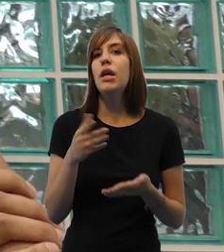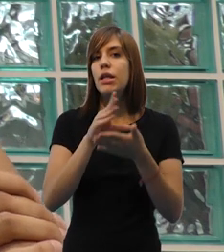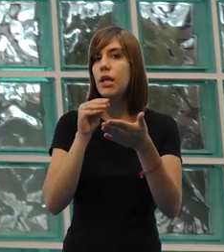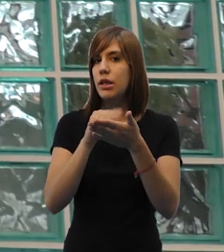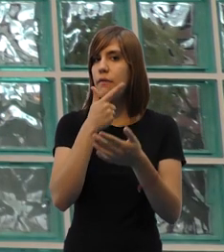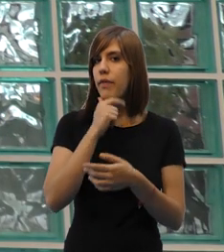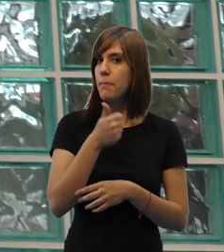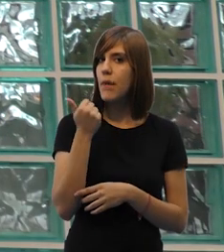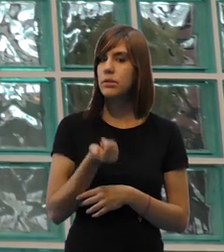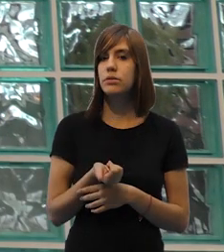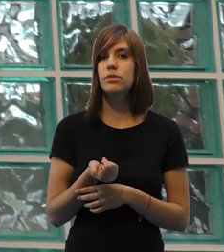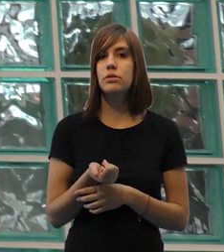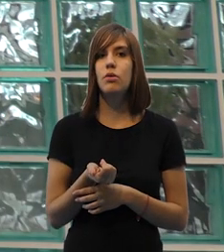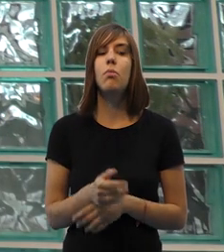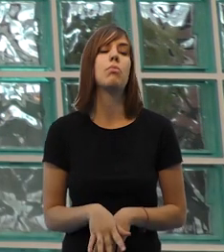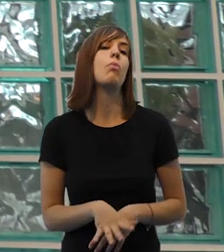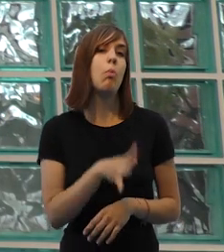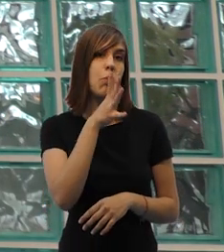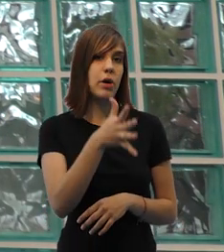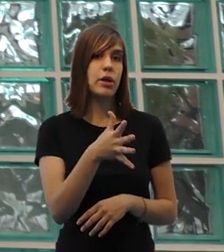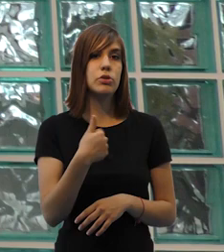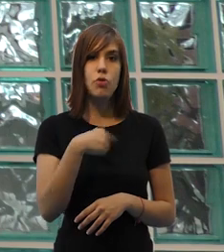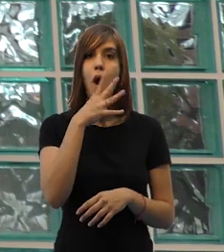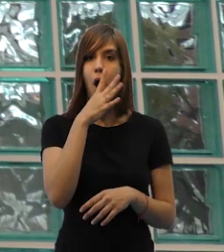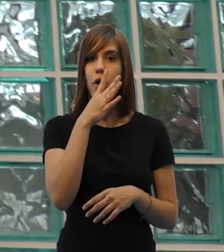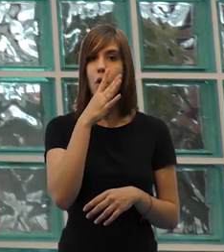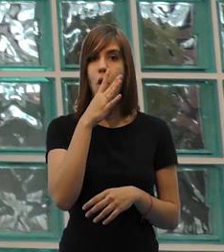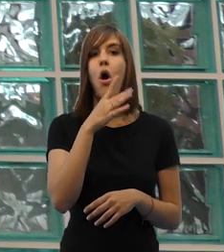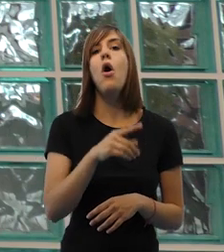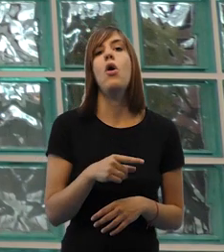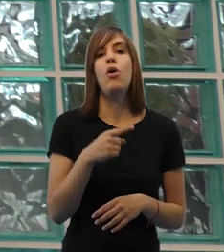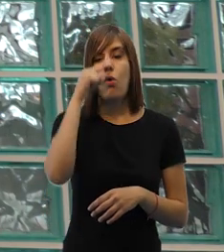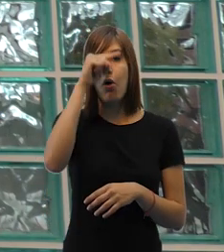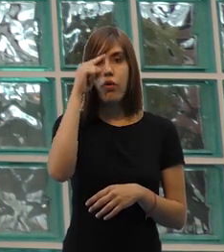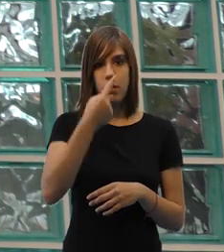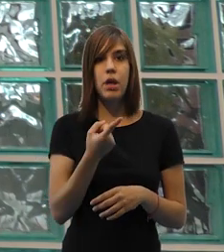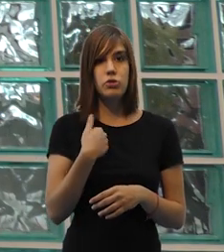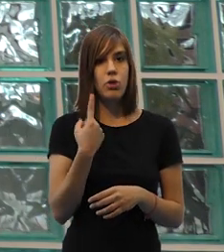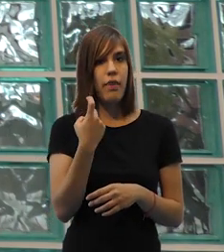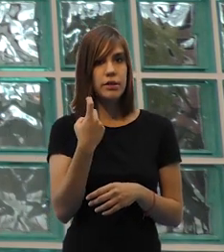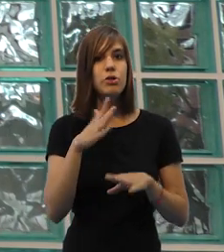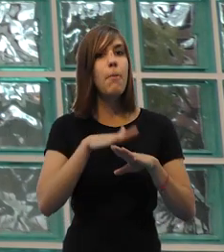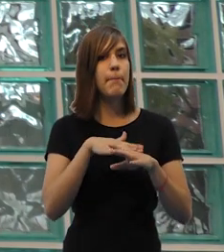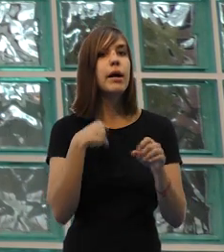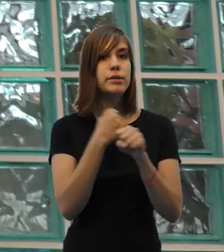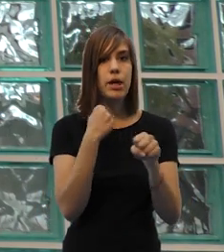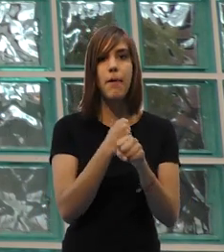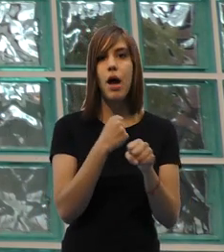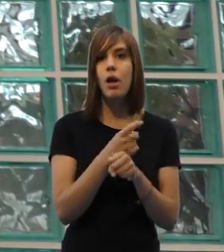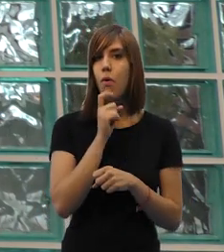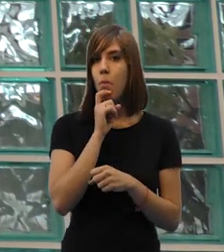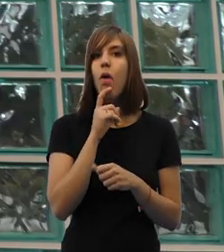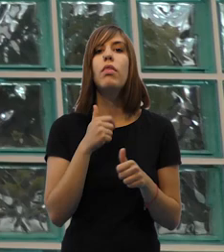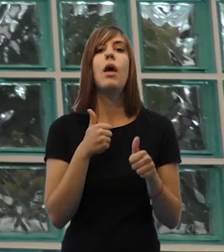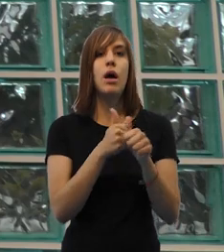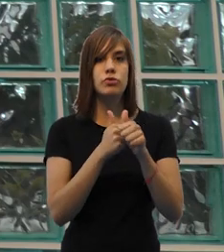entender. Porque ahora tengo los conocimientos necesarios para efectuar un trabajo de